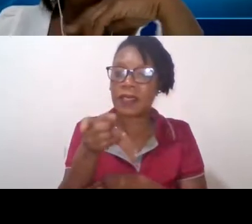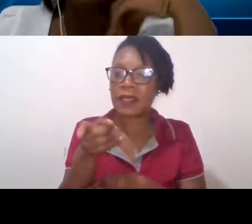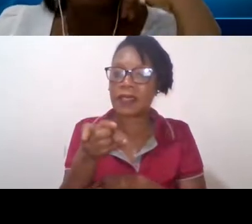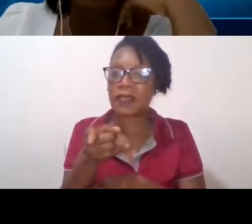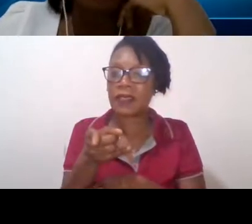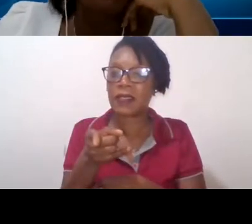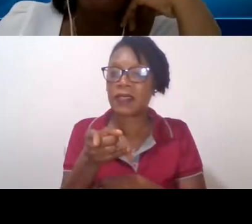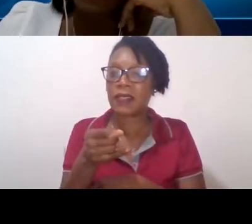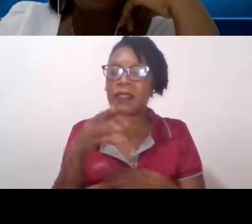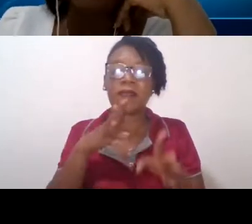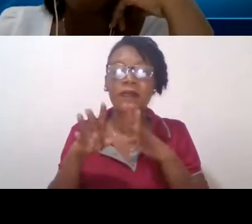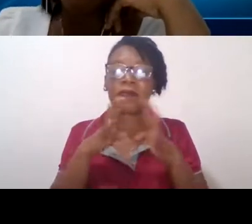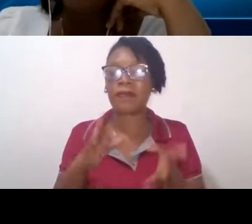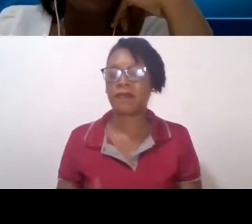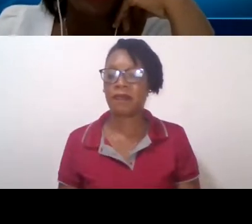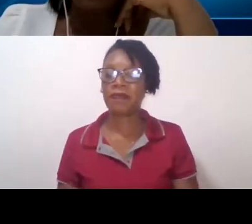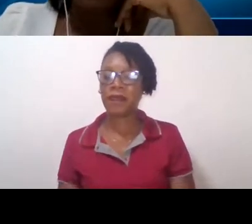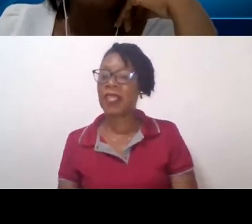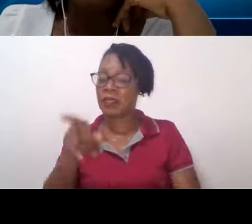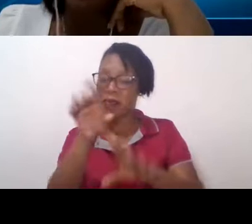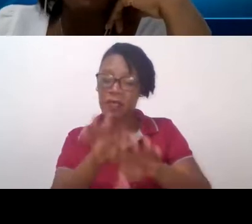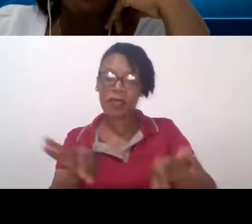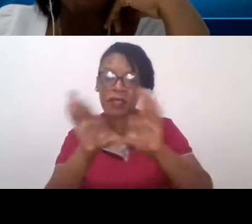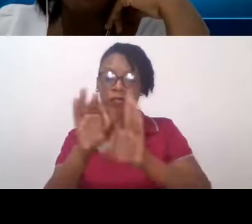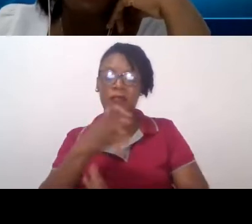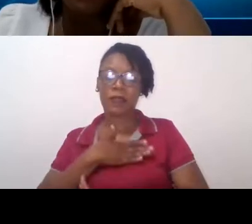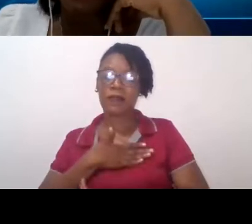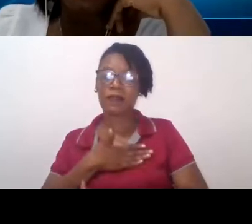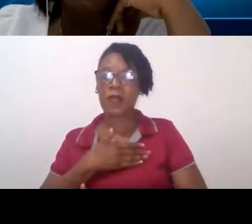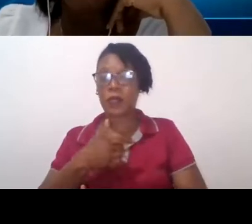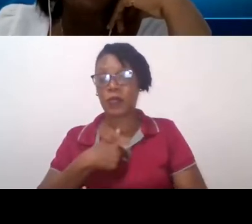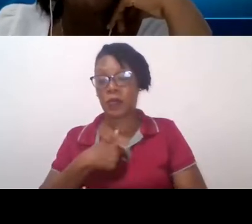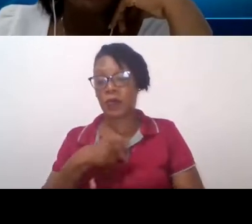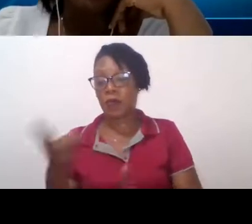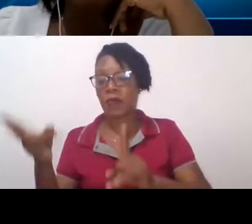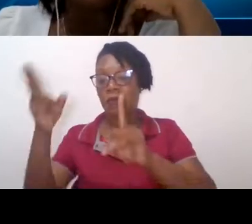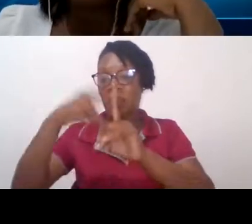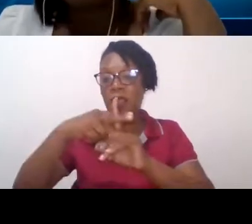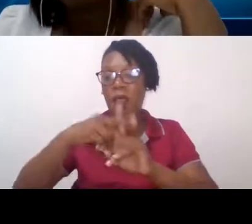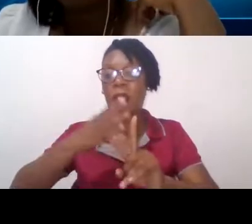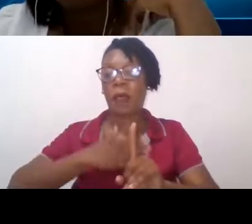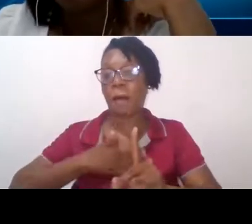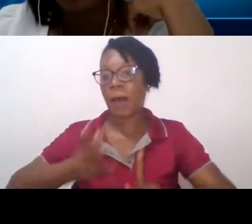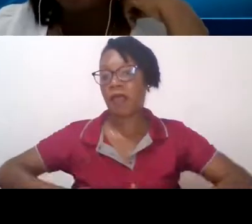este conversatorio. Y me parece fundamental. Esto yo lo he aplicado en mi vida en tres pasos, y me ha